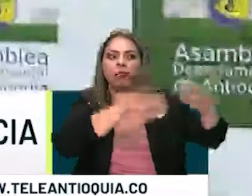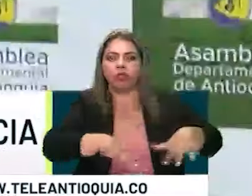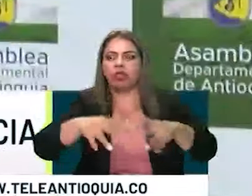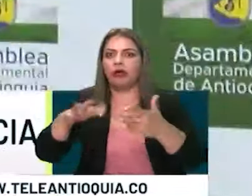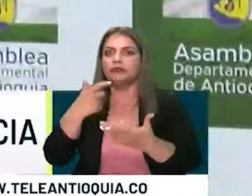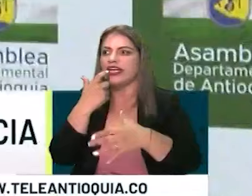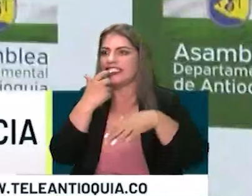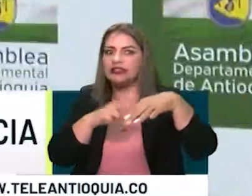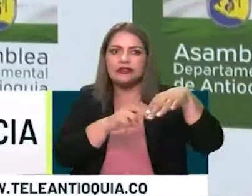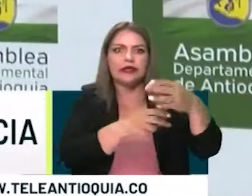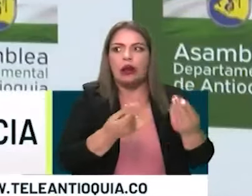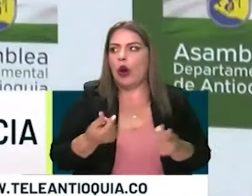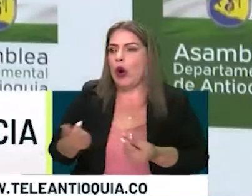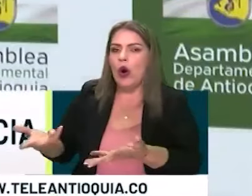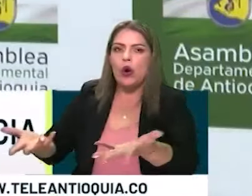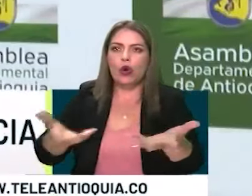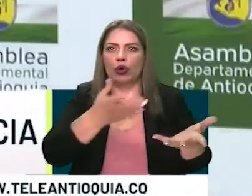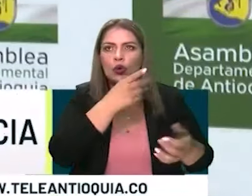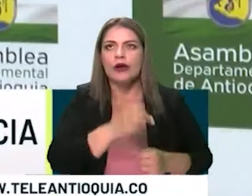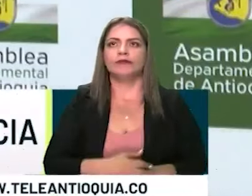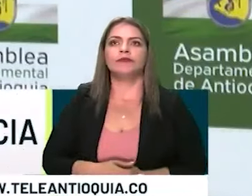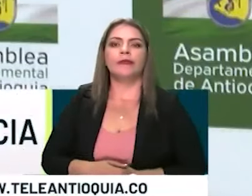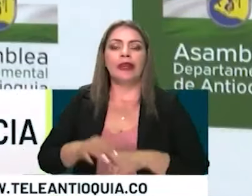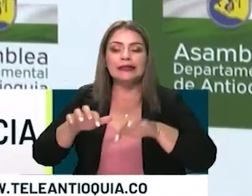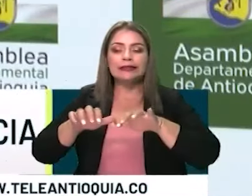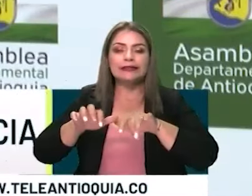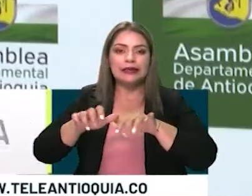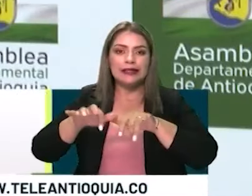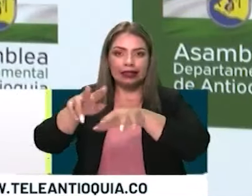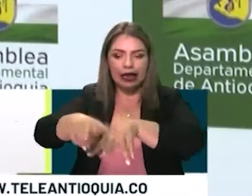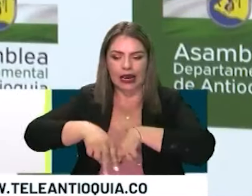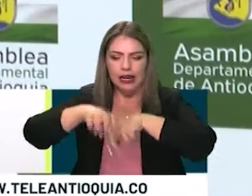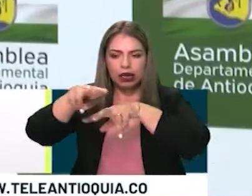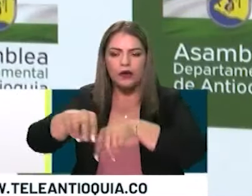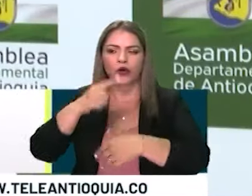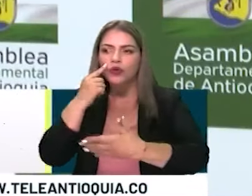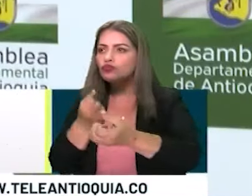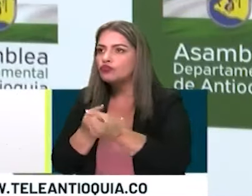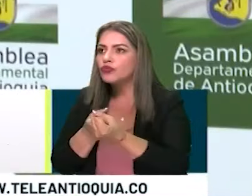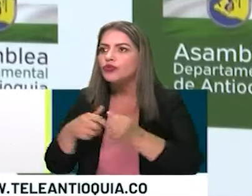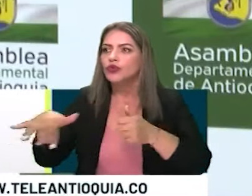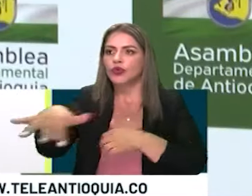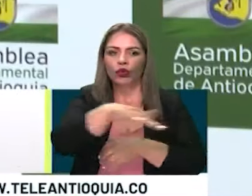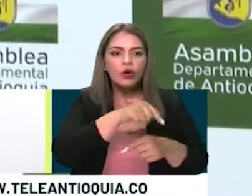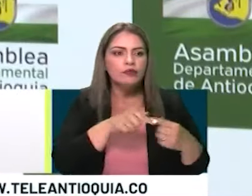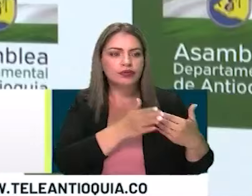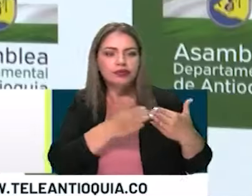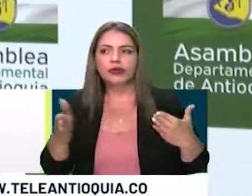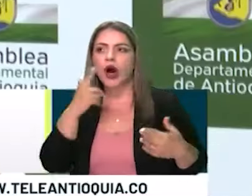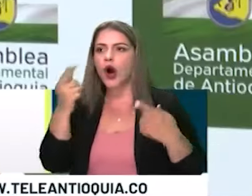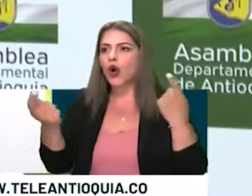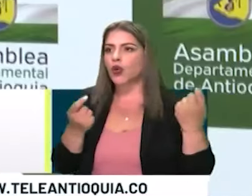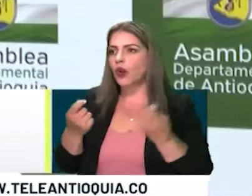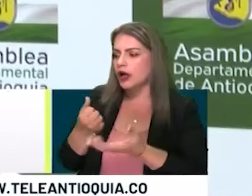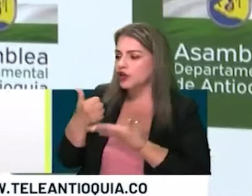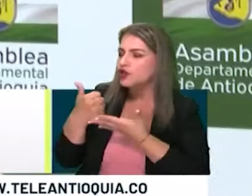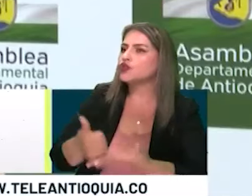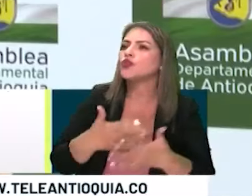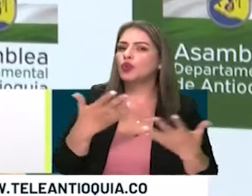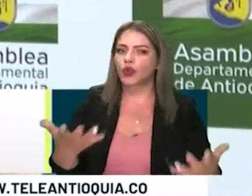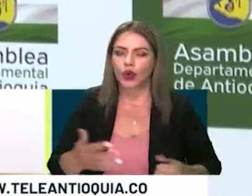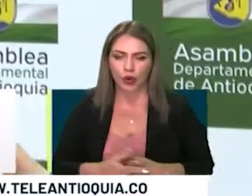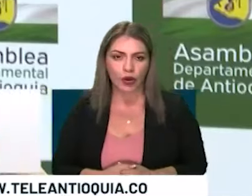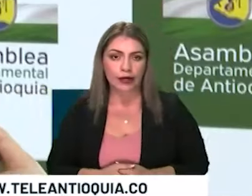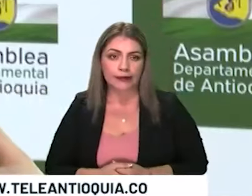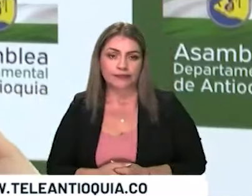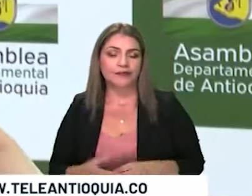totalmente. Y con la Secretaría de Agricultura ya venimos obviamente generando un enlace para mirar cómo les podemos ayudar. E igualmente la Secretaría